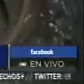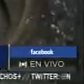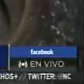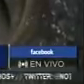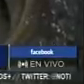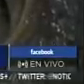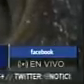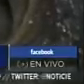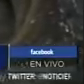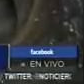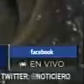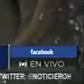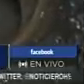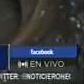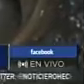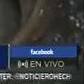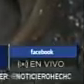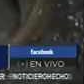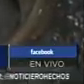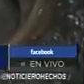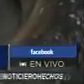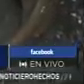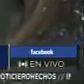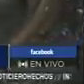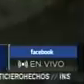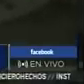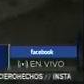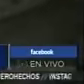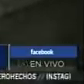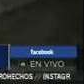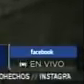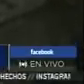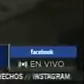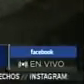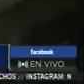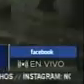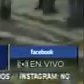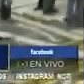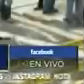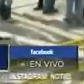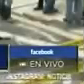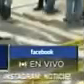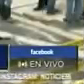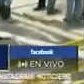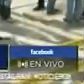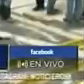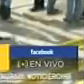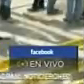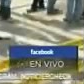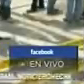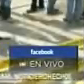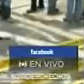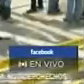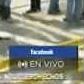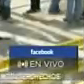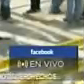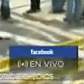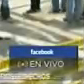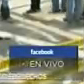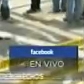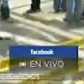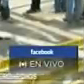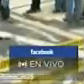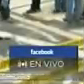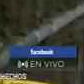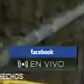Las torrenciales lluvias de las últimas horas provocaron estragos en la residencial Santa Lucía, donde aún continúan los trabajos de mitigación por la formación de